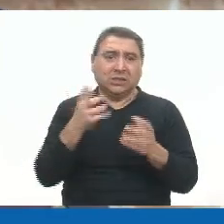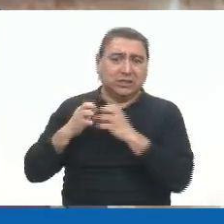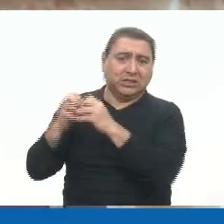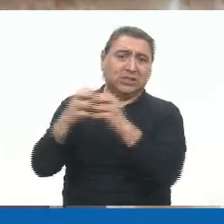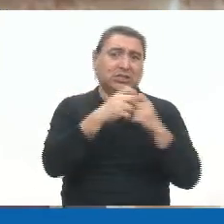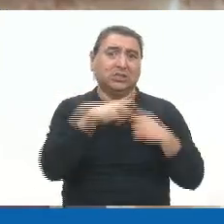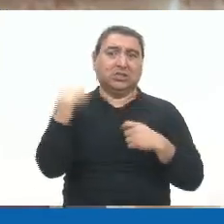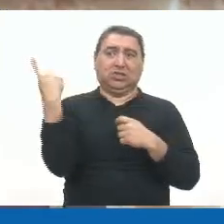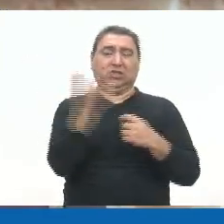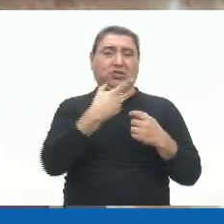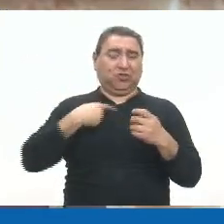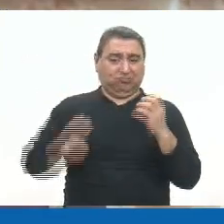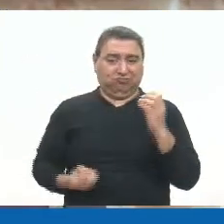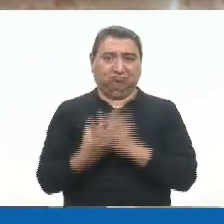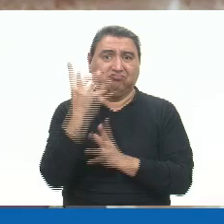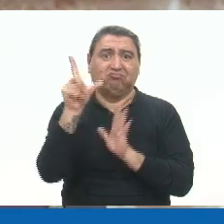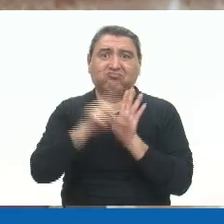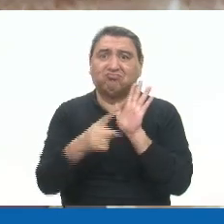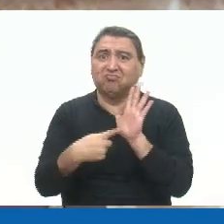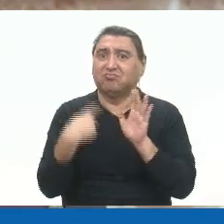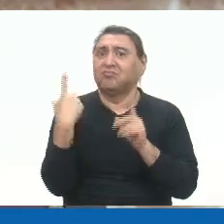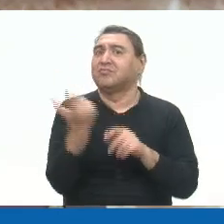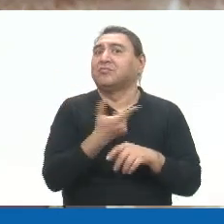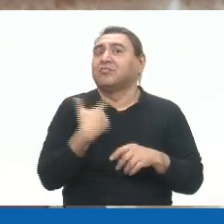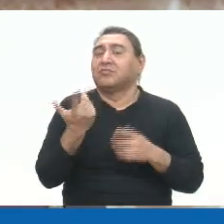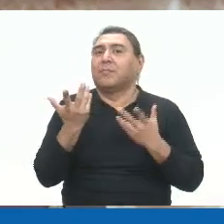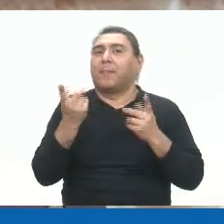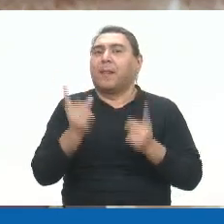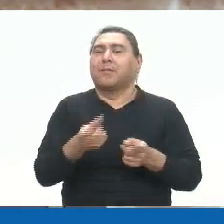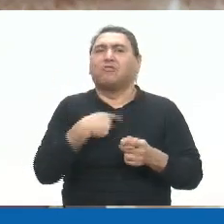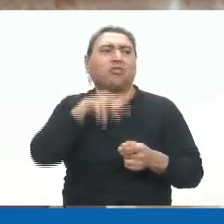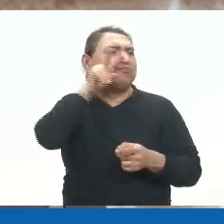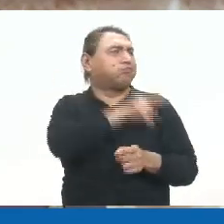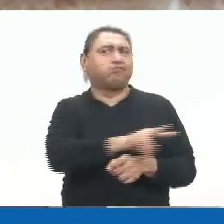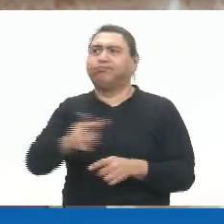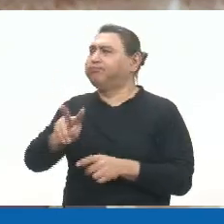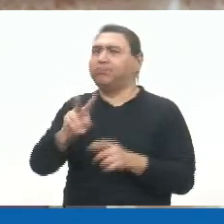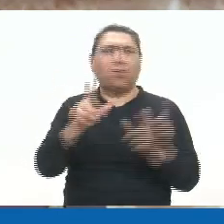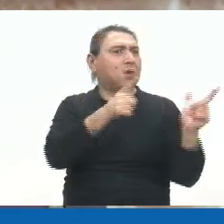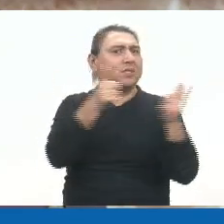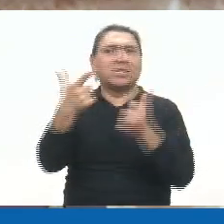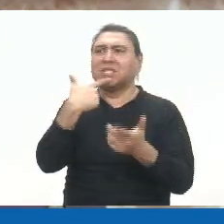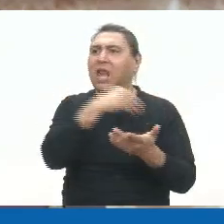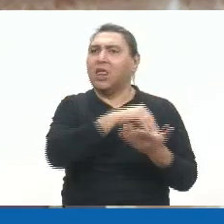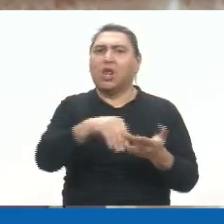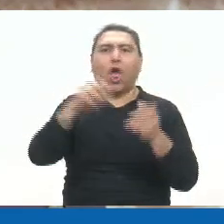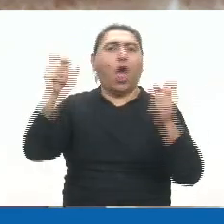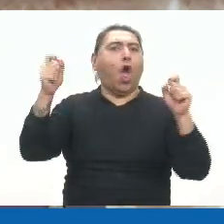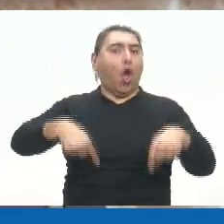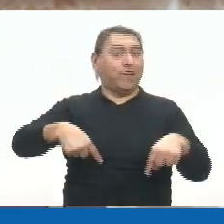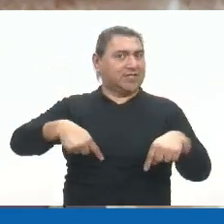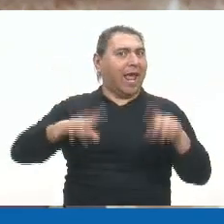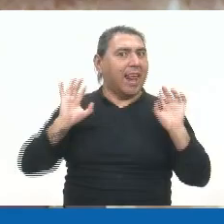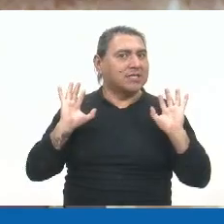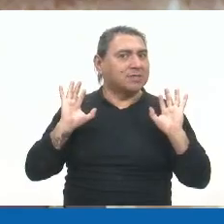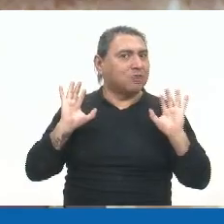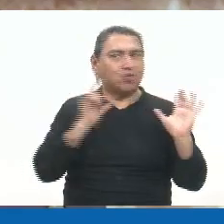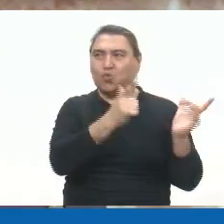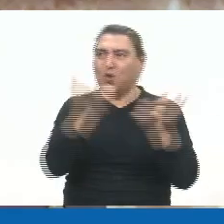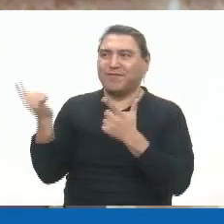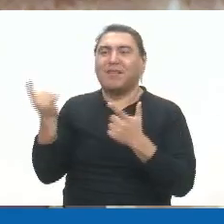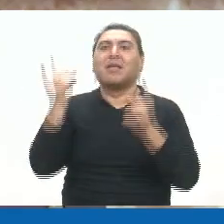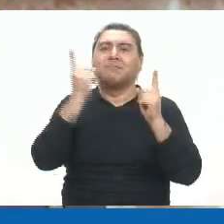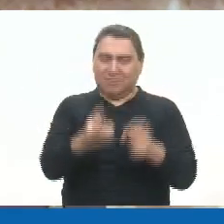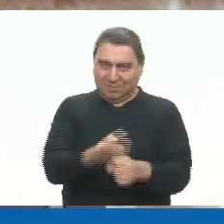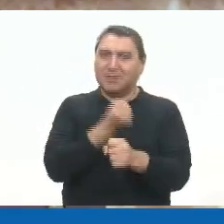absolutamente por todas nosotras y sobre todo no las veo a todas acá a las senadoras del oficialismo pero sí hemos